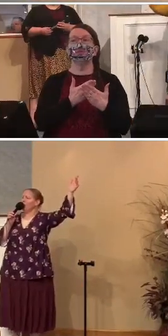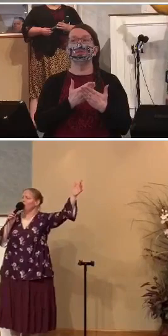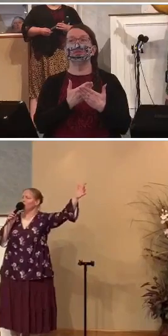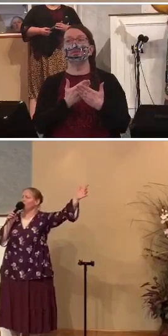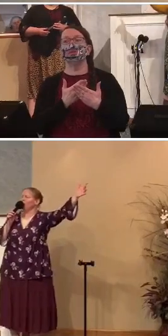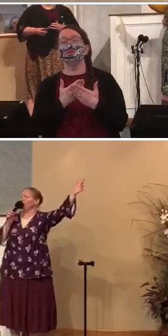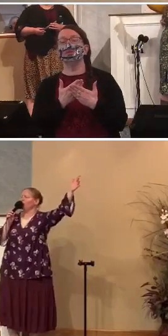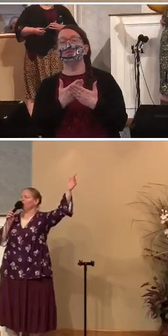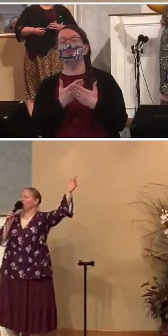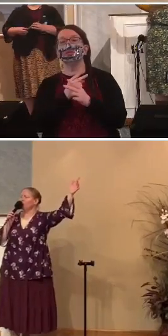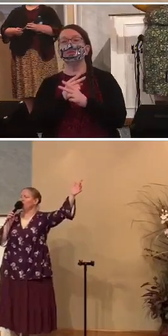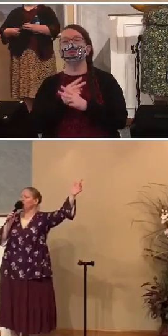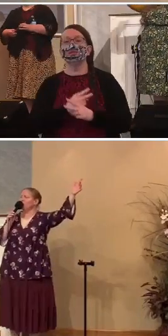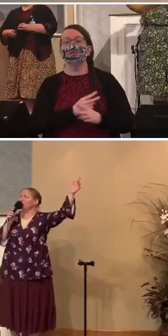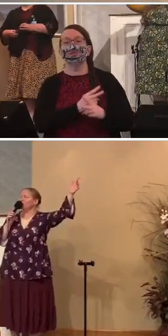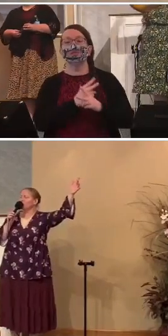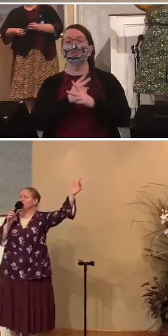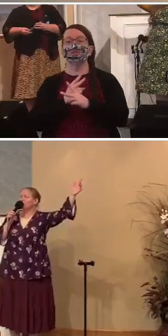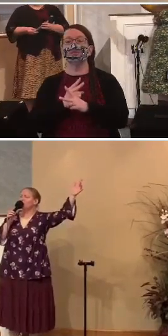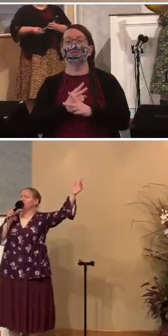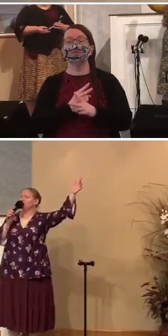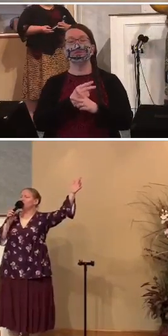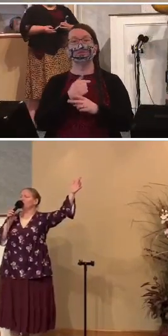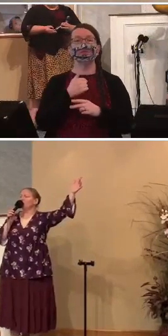Tú eres tan bueno